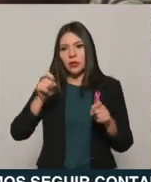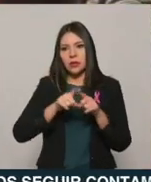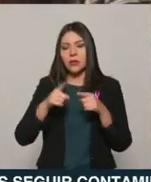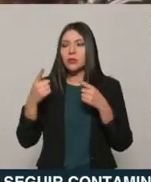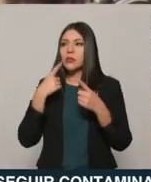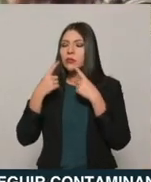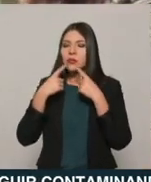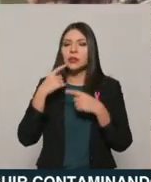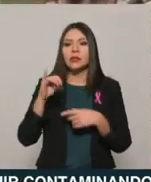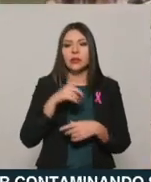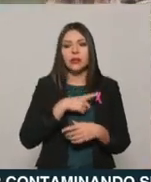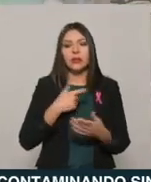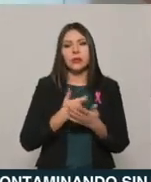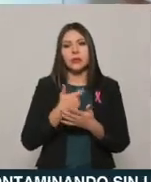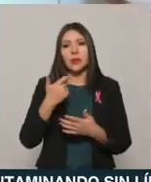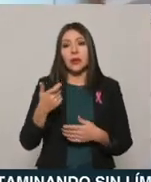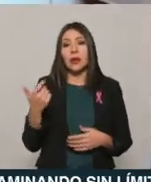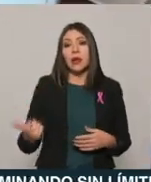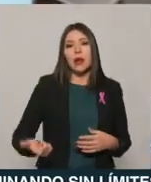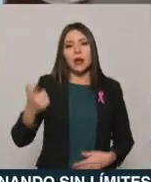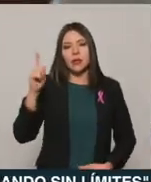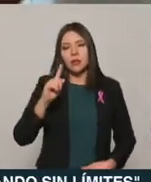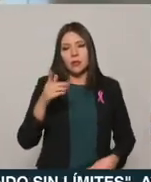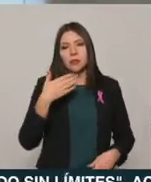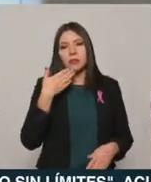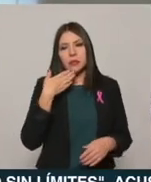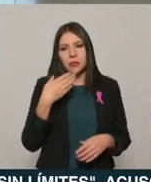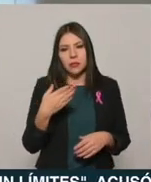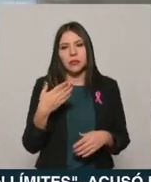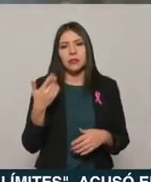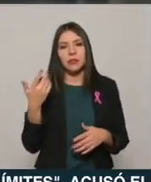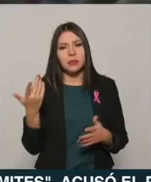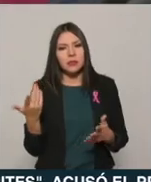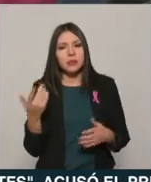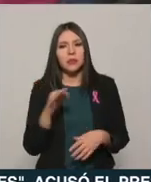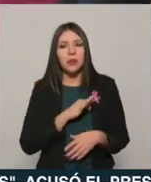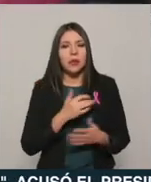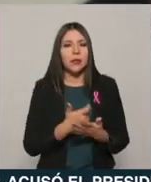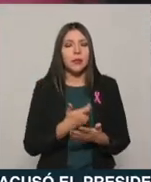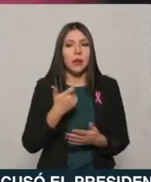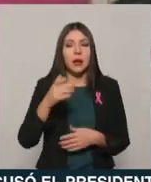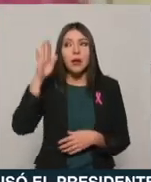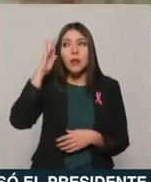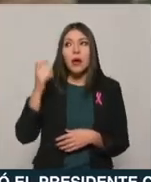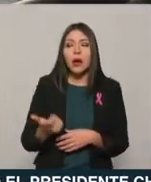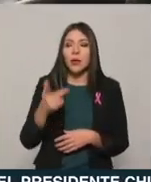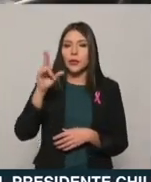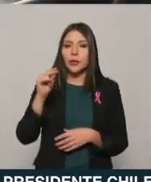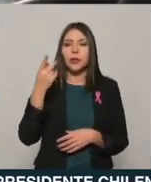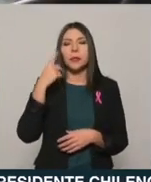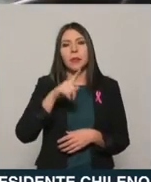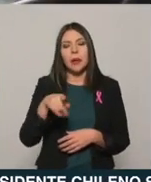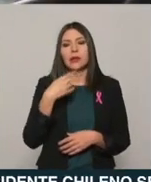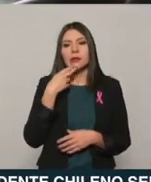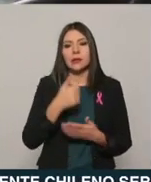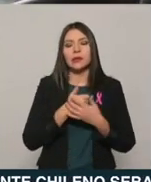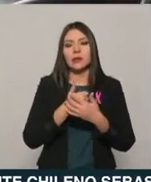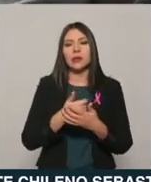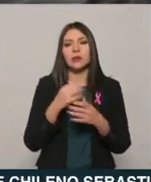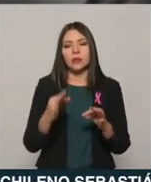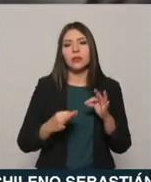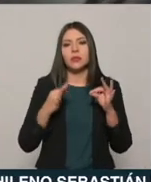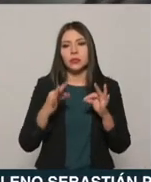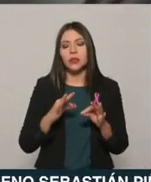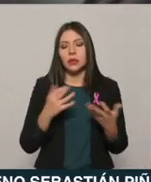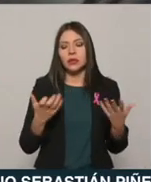sí tienen un costo que es accesible, por supuesto, no son costos muy altos. Y es solamente para favorecer que el litigio se lleve